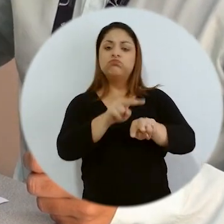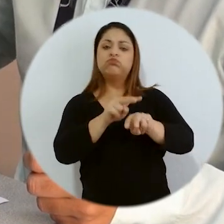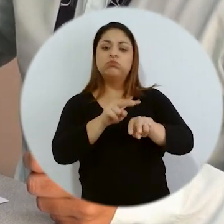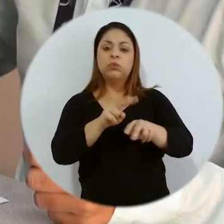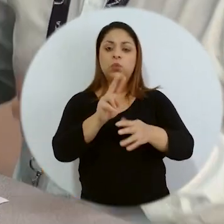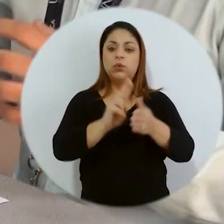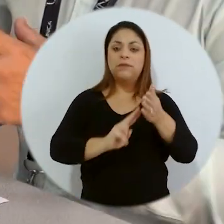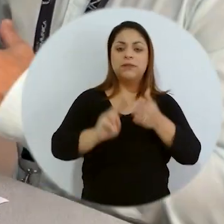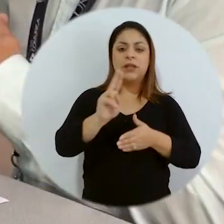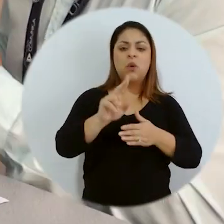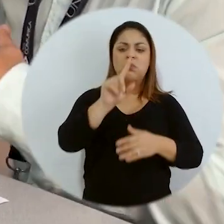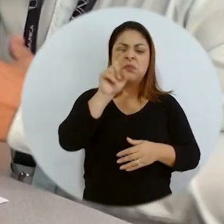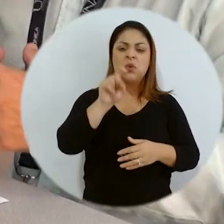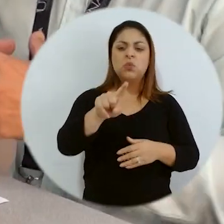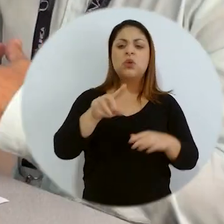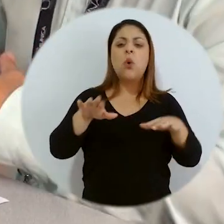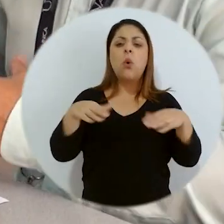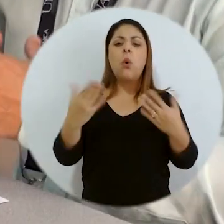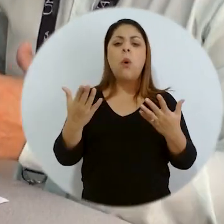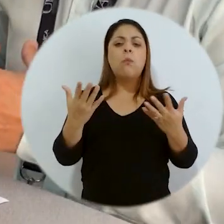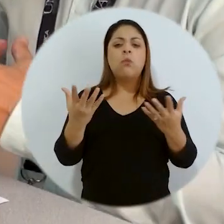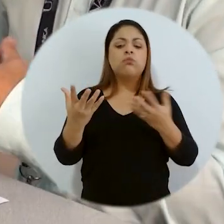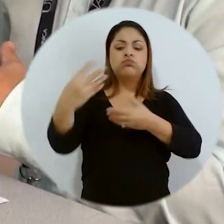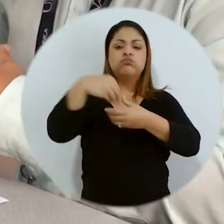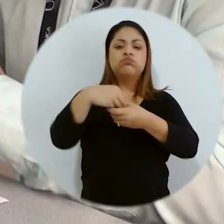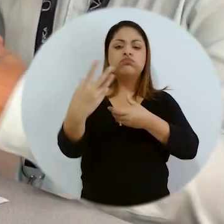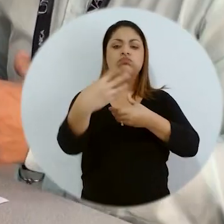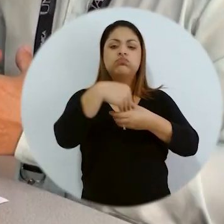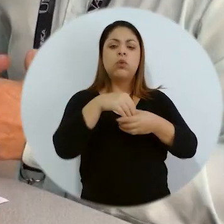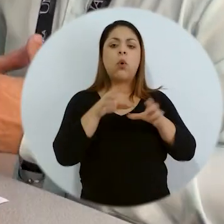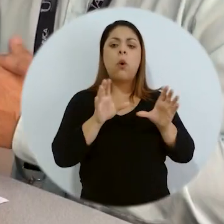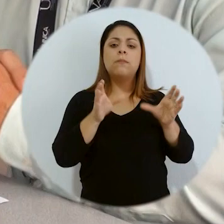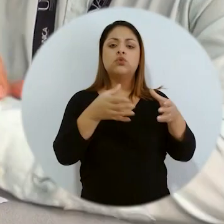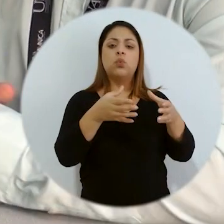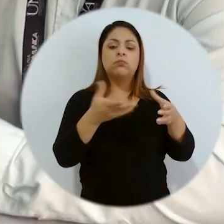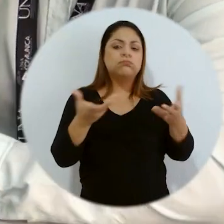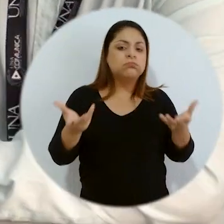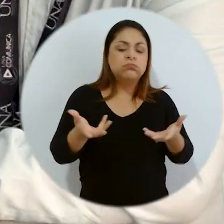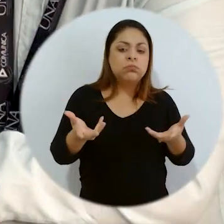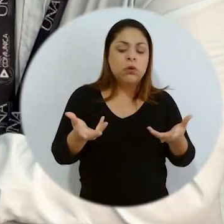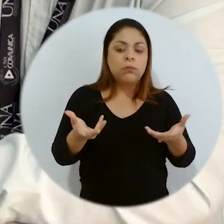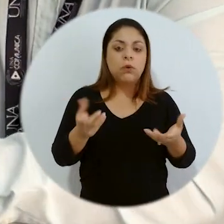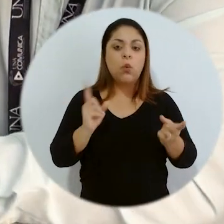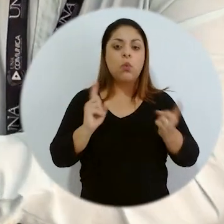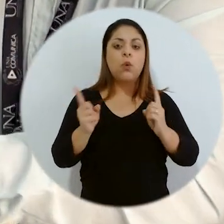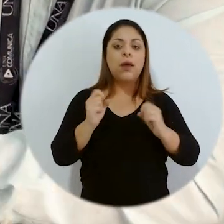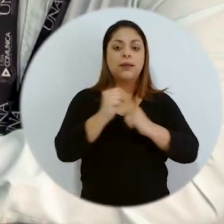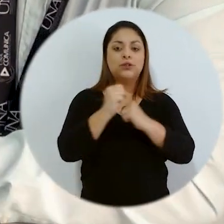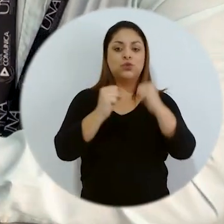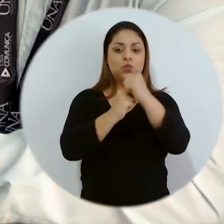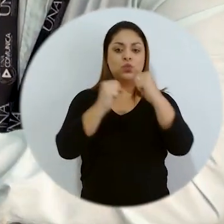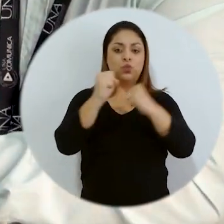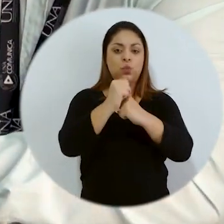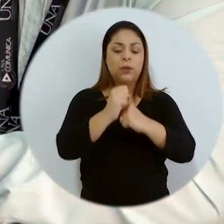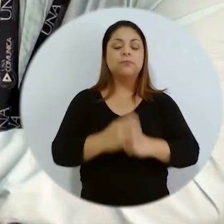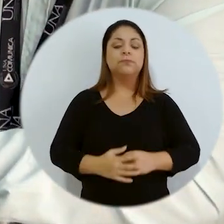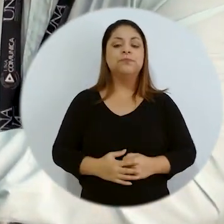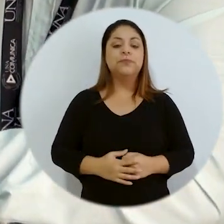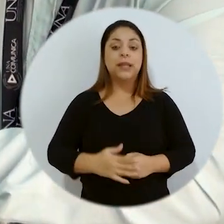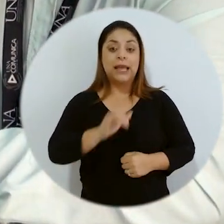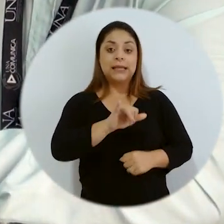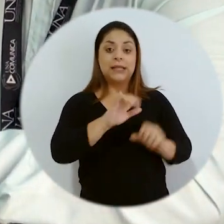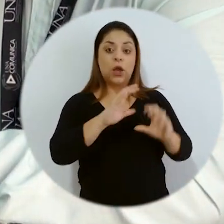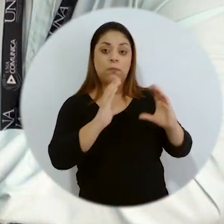que ve este tema. Tal vez explicarnos cómo es que se conforma esta comisión y cuál es la estructura que se maneja a nivel de la universidad. Bueno, esta comisión,